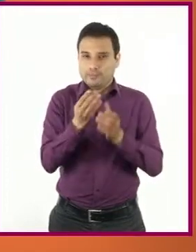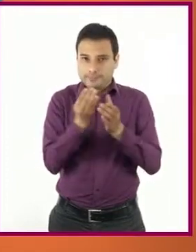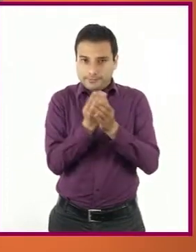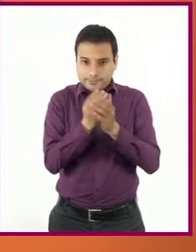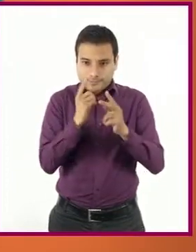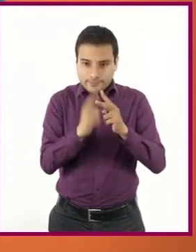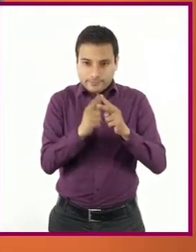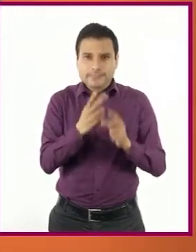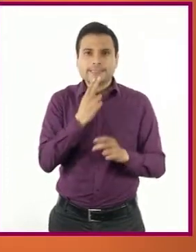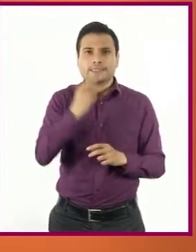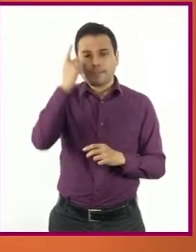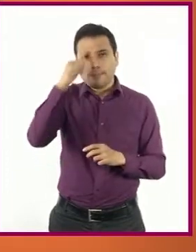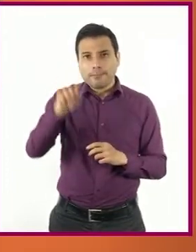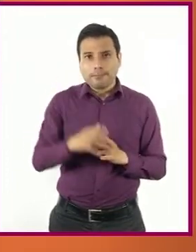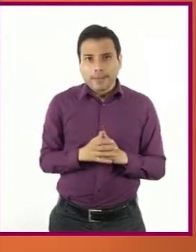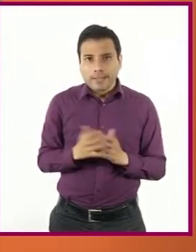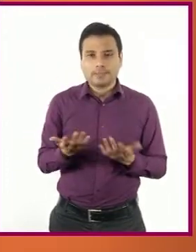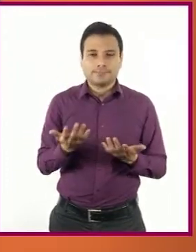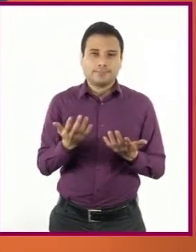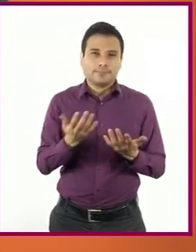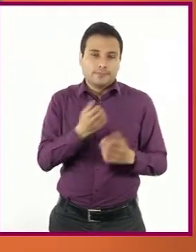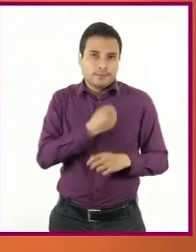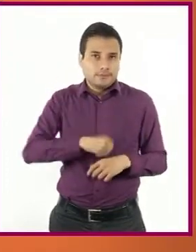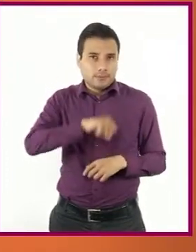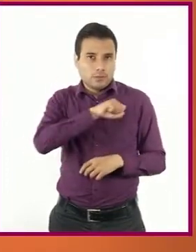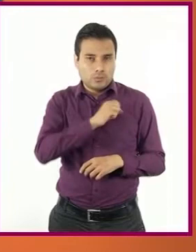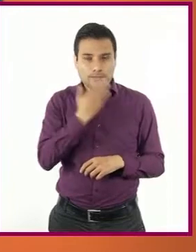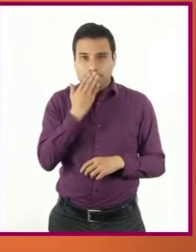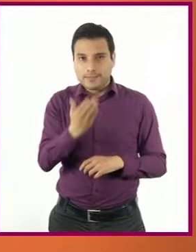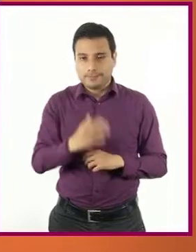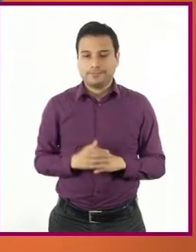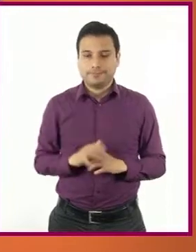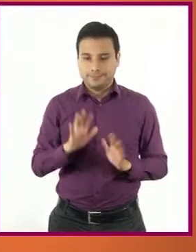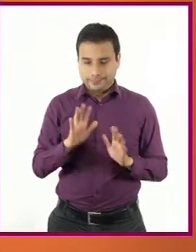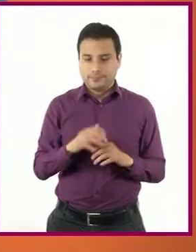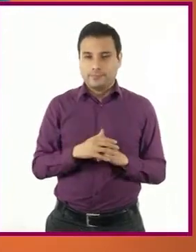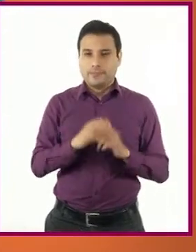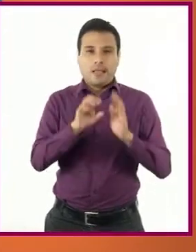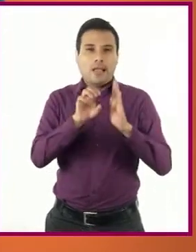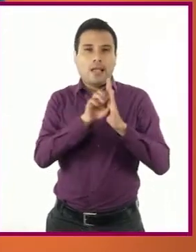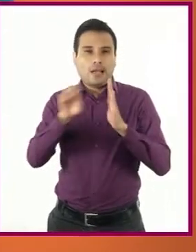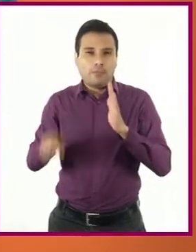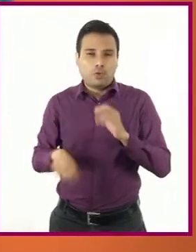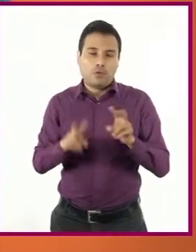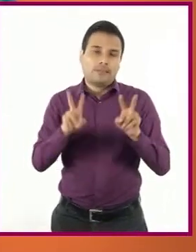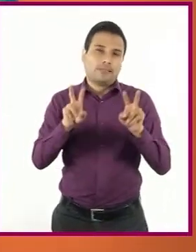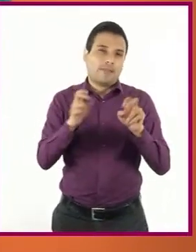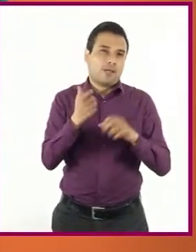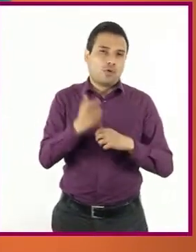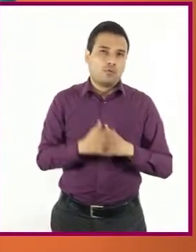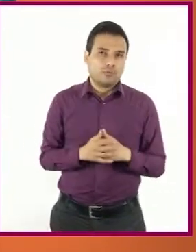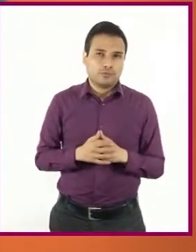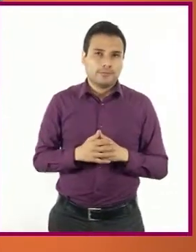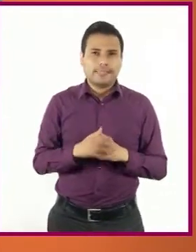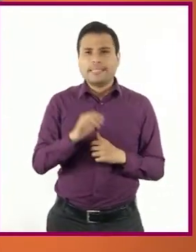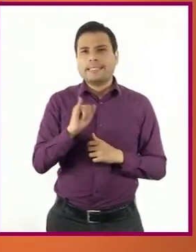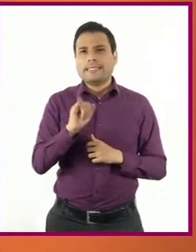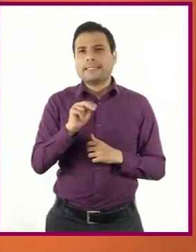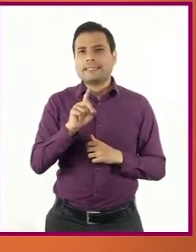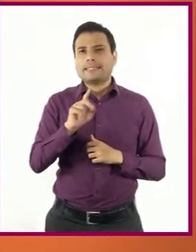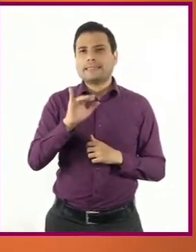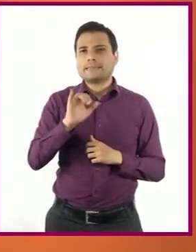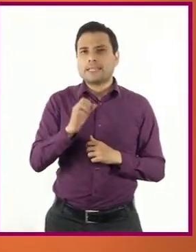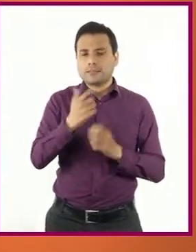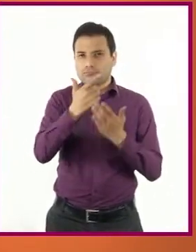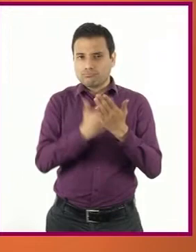como referencia para estándares de salud. En el caso de algunos fenómenos económicos, los índices sirven de